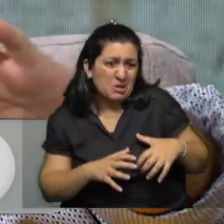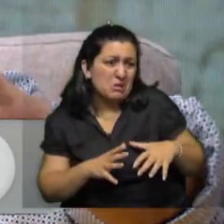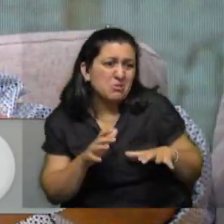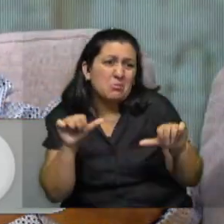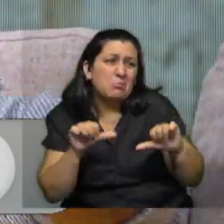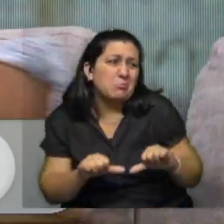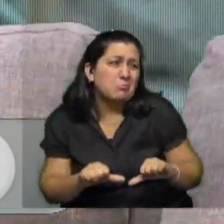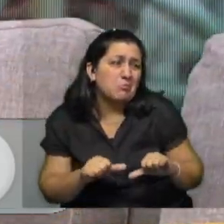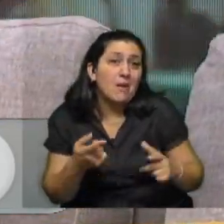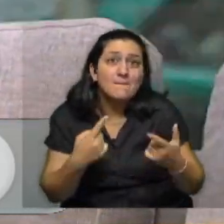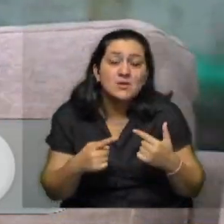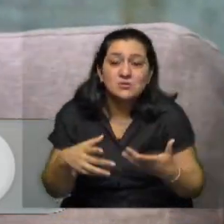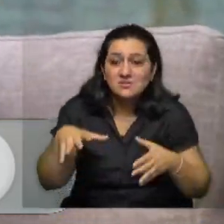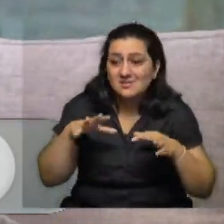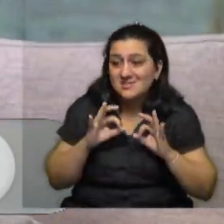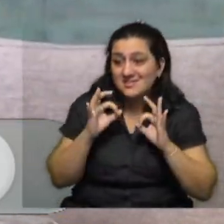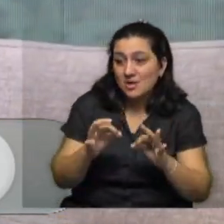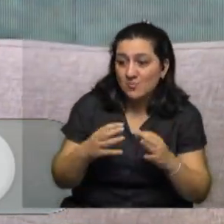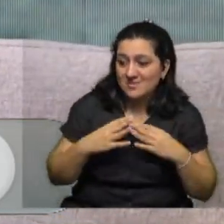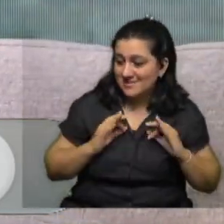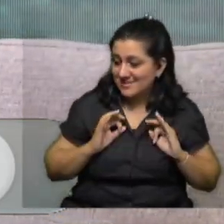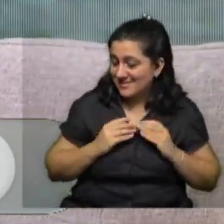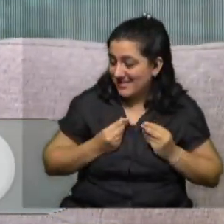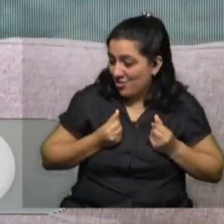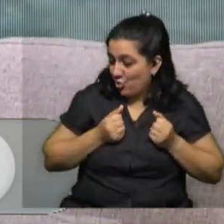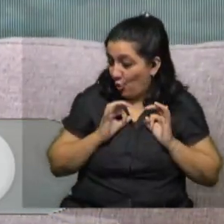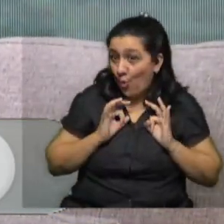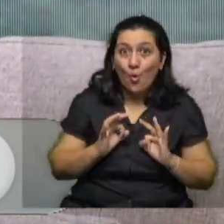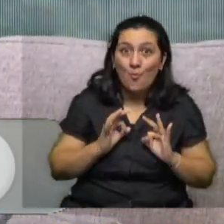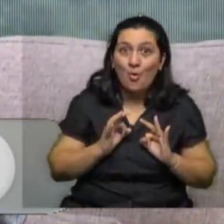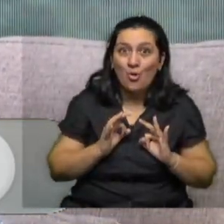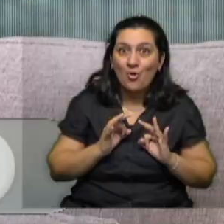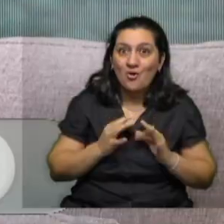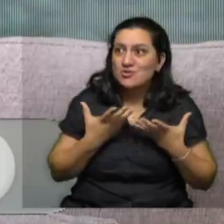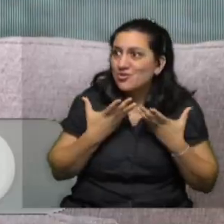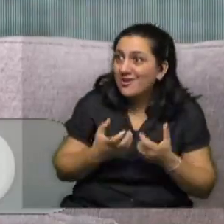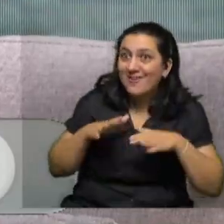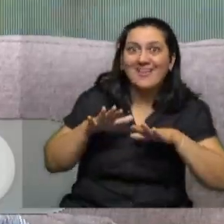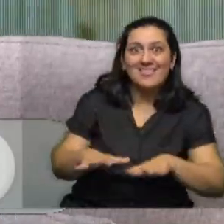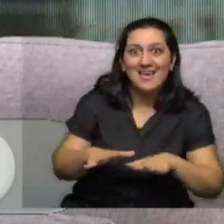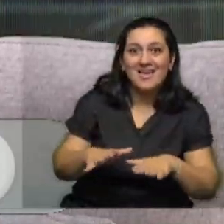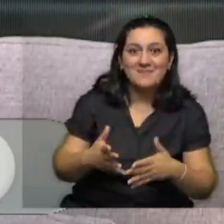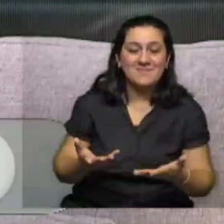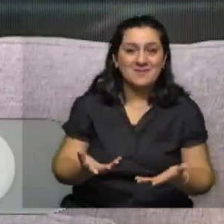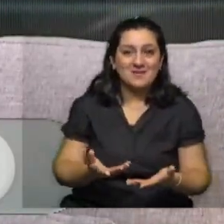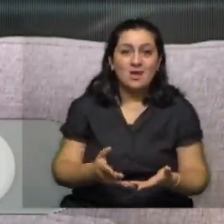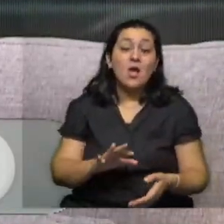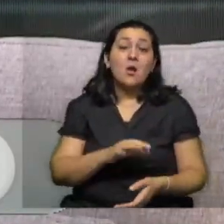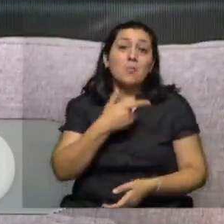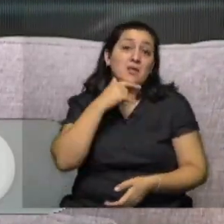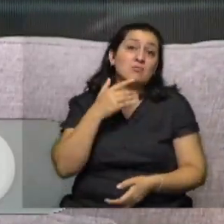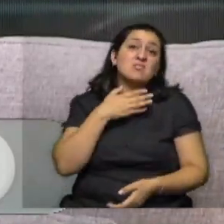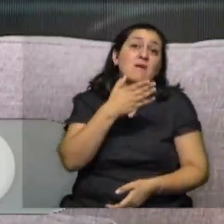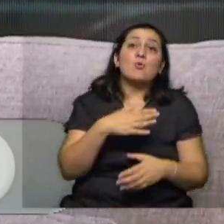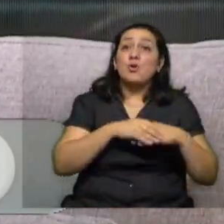estoy en sintonía con el lugar, y otro lugar le quiero salir corriendo, ¿eh? O entramos a una barra de amigos a un boliche y dice, che, bueno, vamos a otro, ¿qué te parece? Acá no está muy